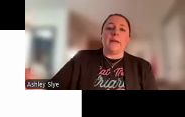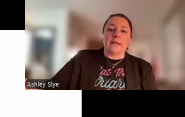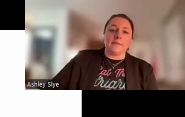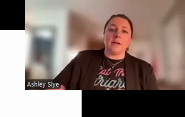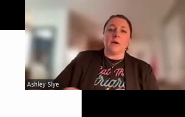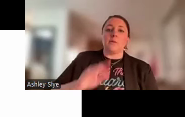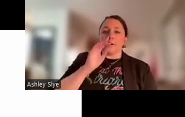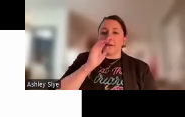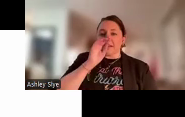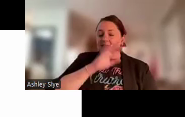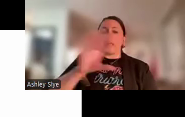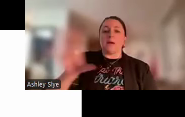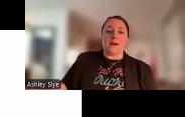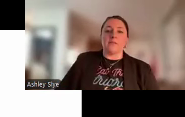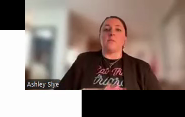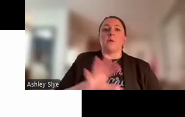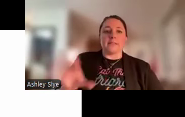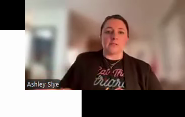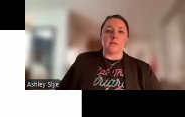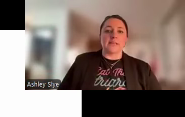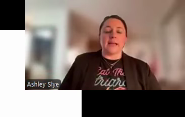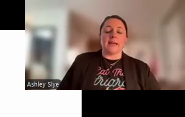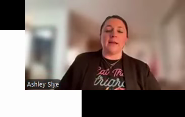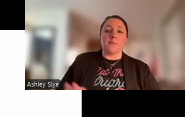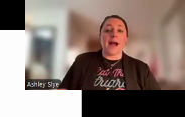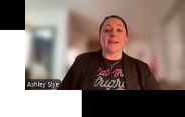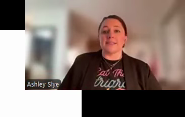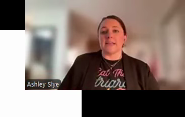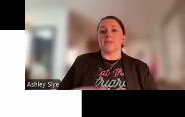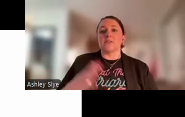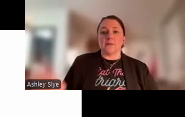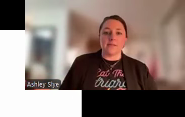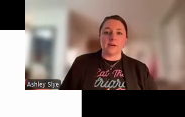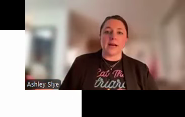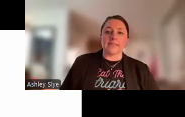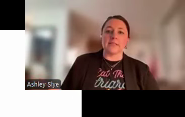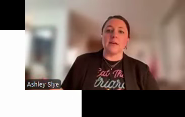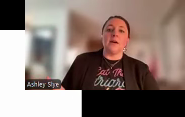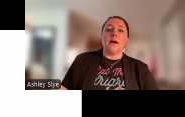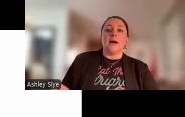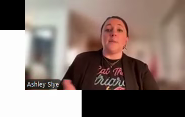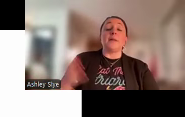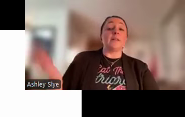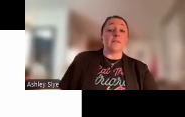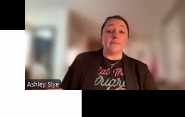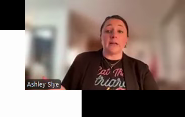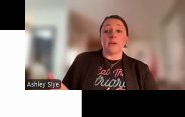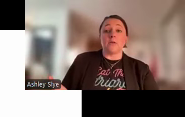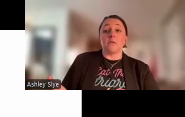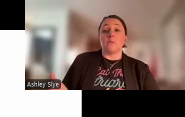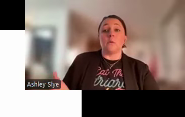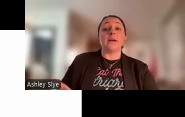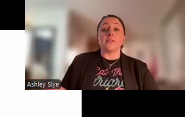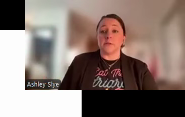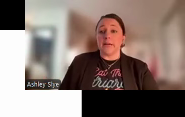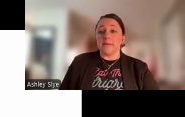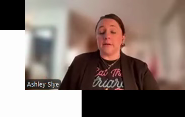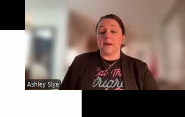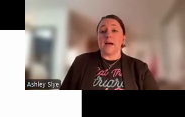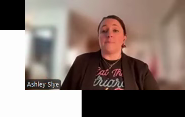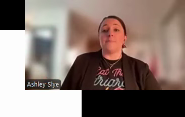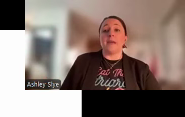falta de vivienda, de cuidado infantil, de transporte público, son cosas que impactan a muchos de nosotros. Y a